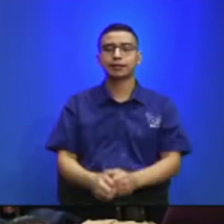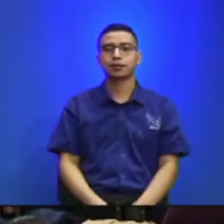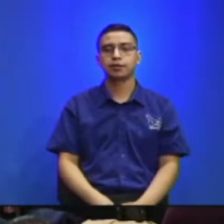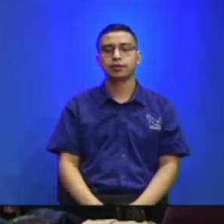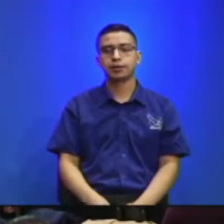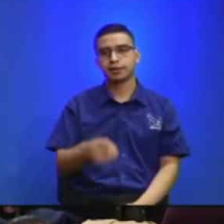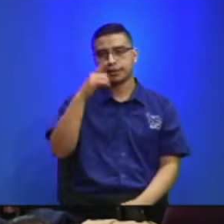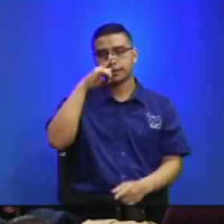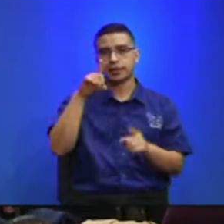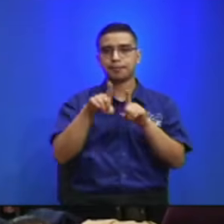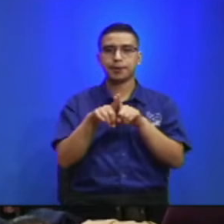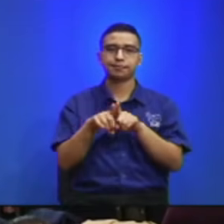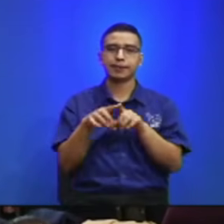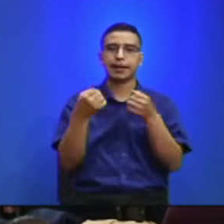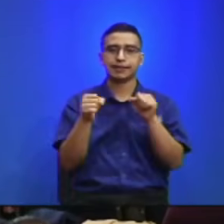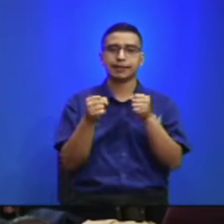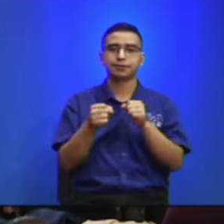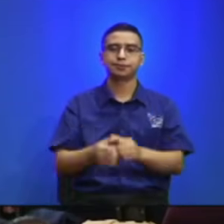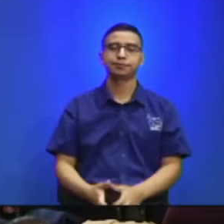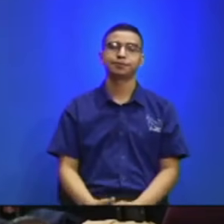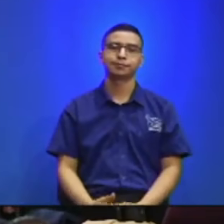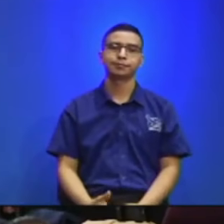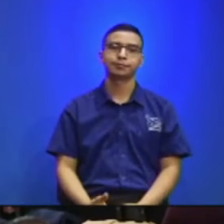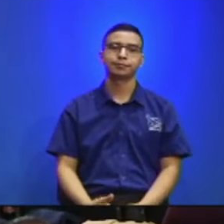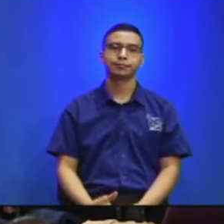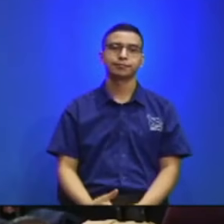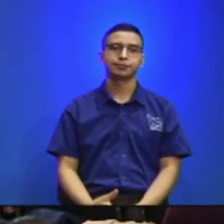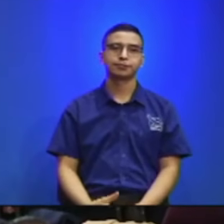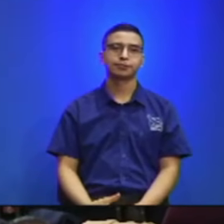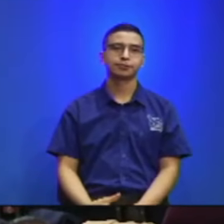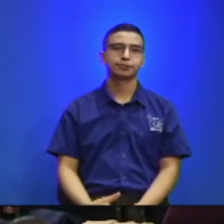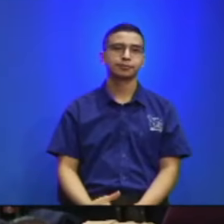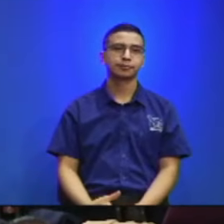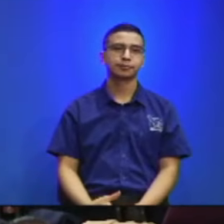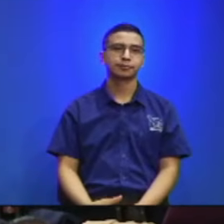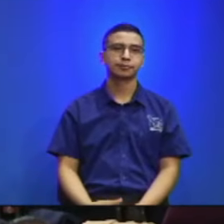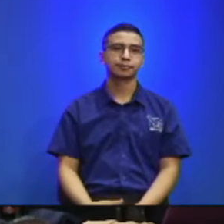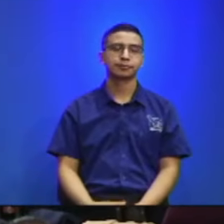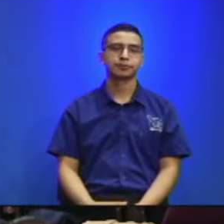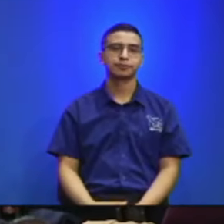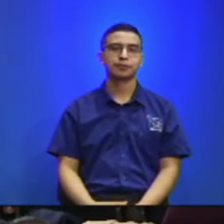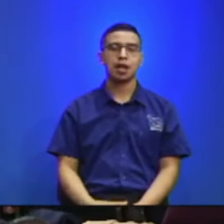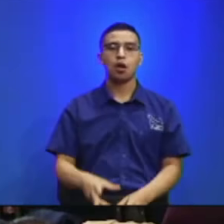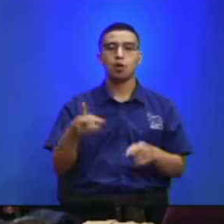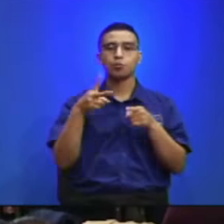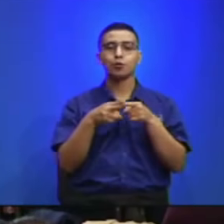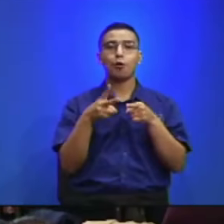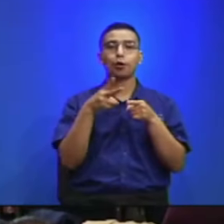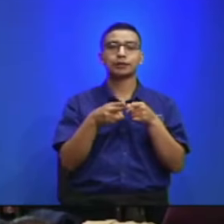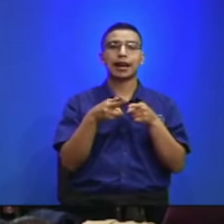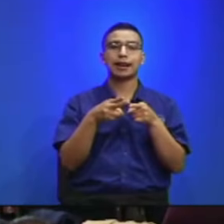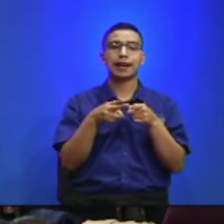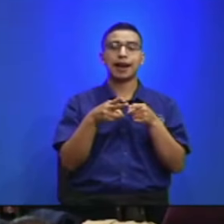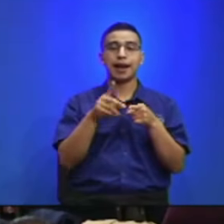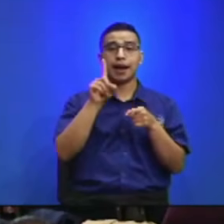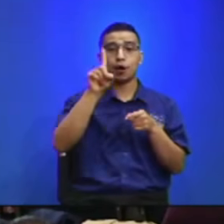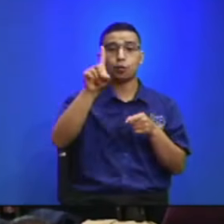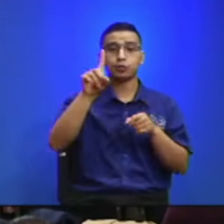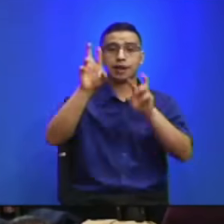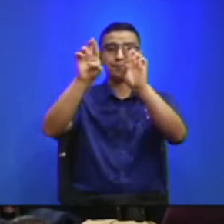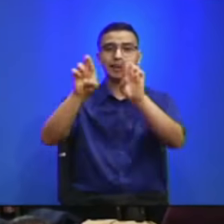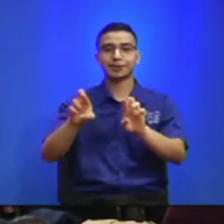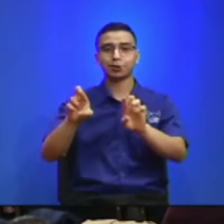como hacer en otras es traducidas como cortar a una persona